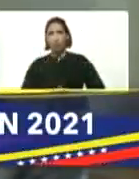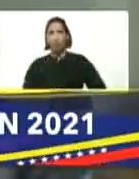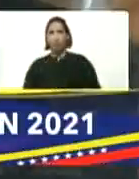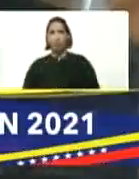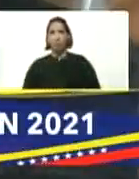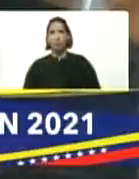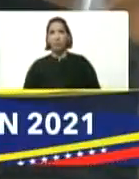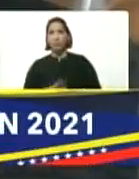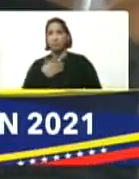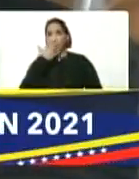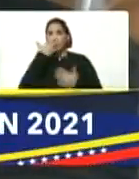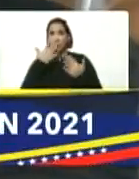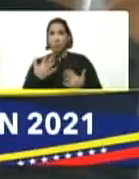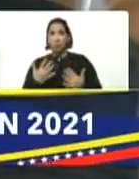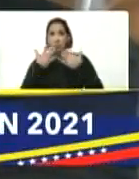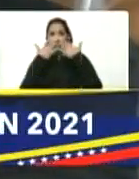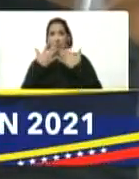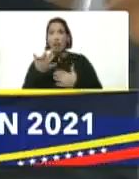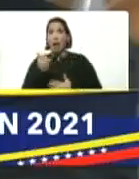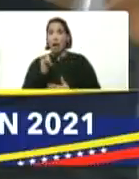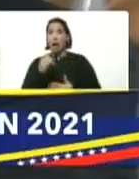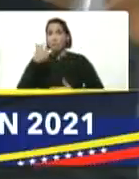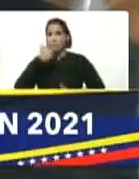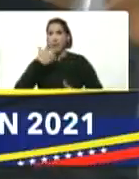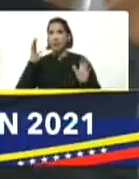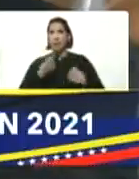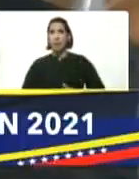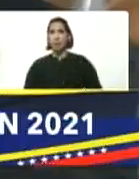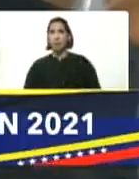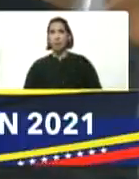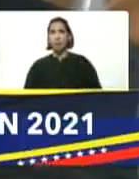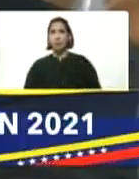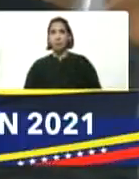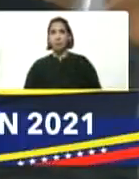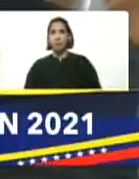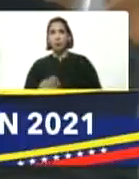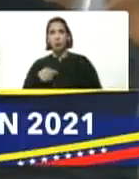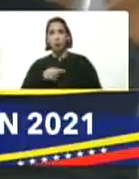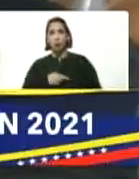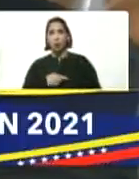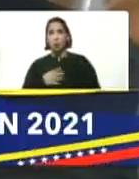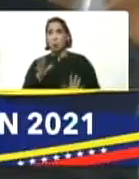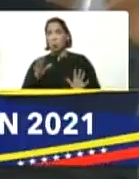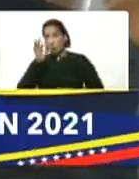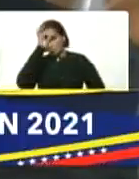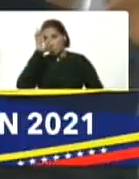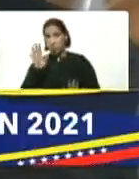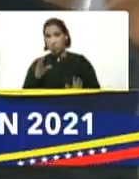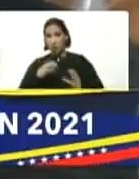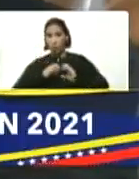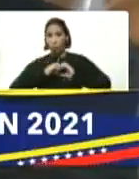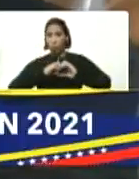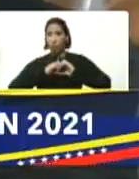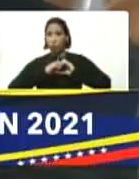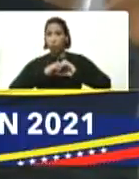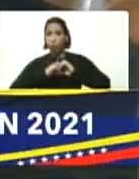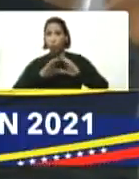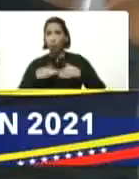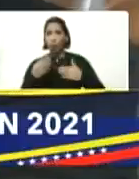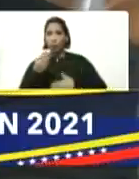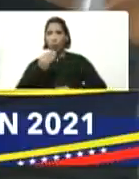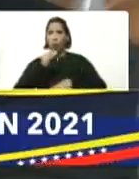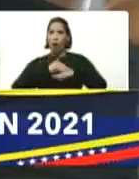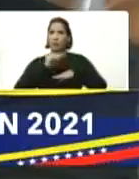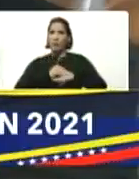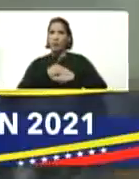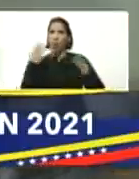La respiración, bueno, ahí está simplemente 13 veces por minuto y nosotros ni nos enteramos. El corazón, cuando nos avise para